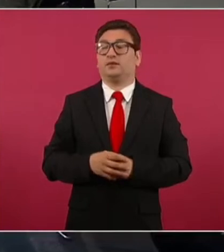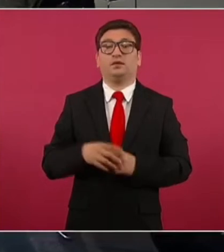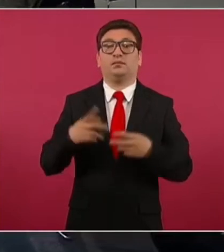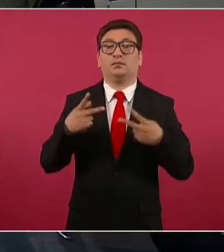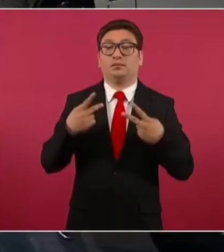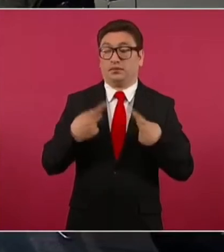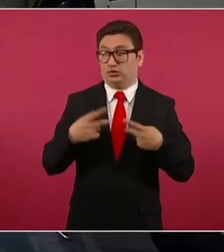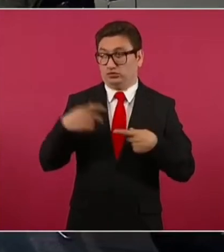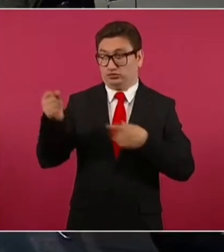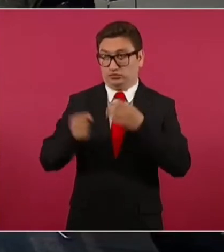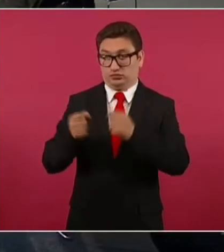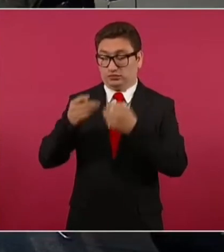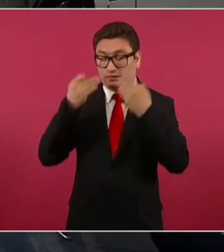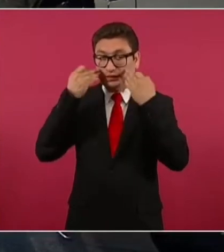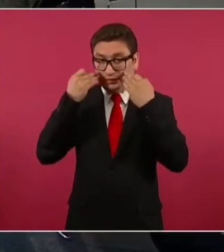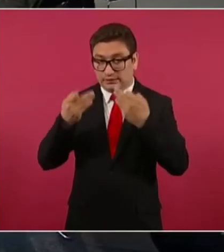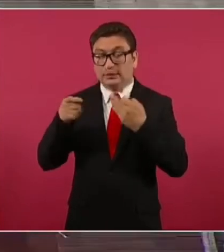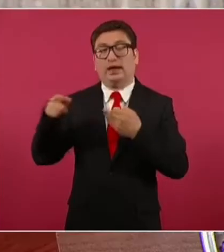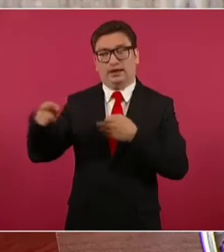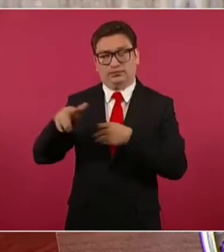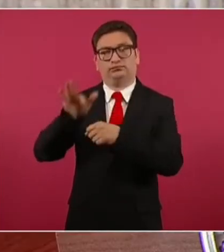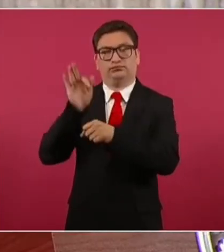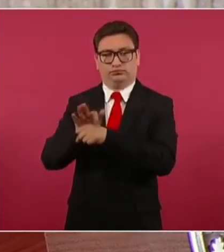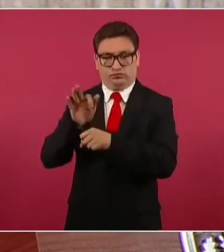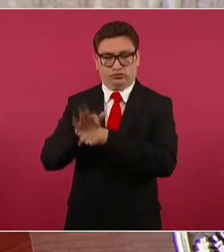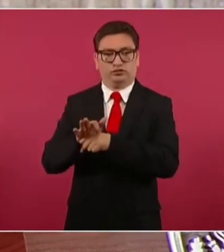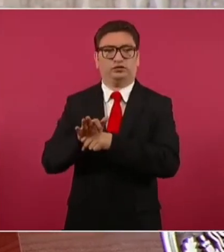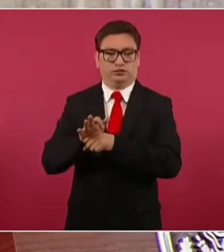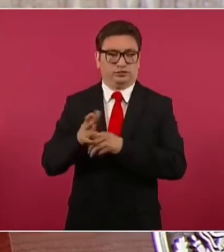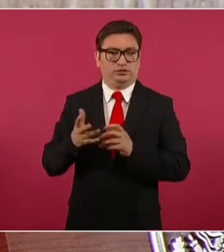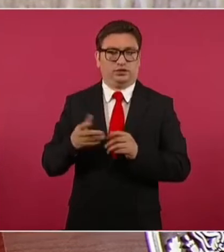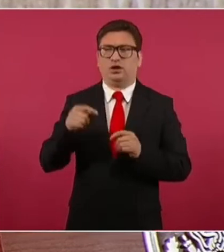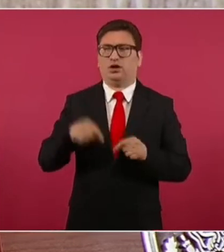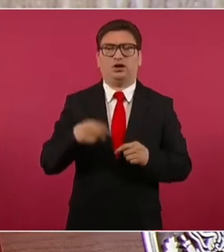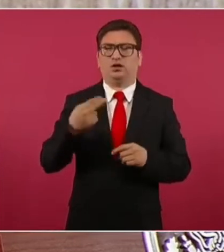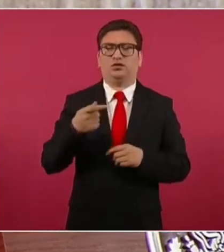testigos protegidos. Acá se les llama